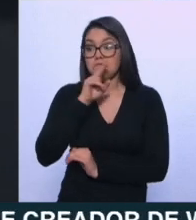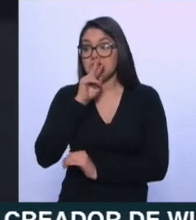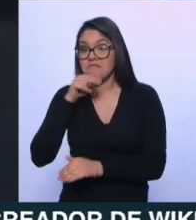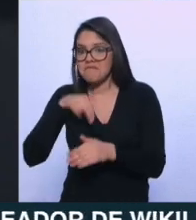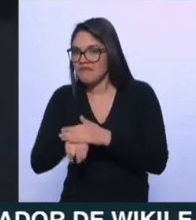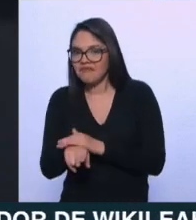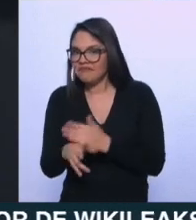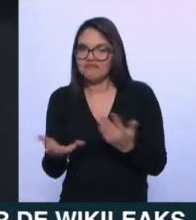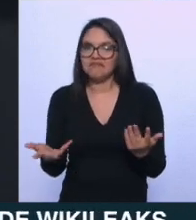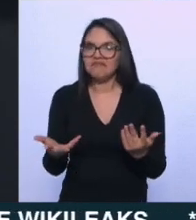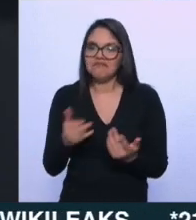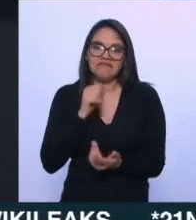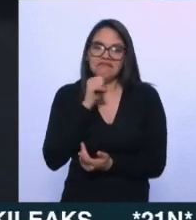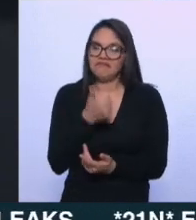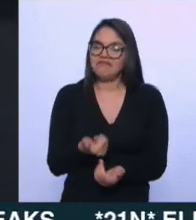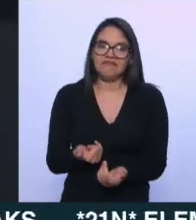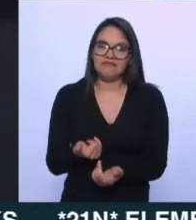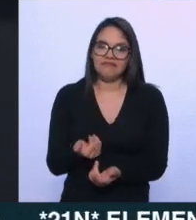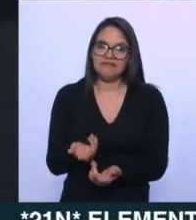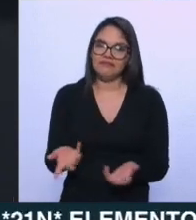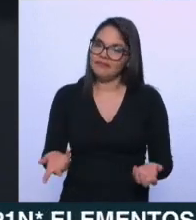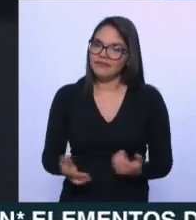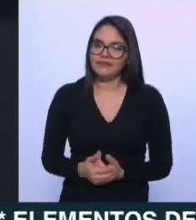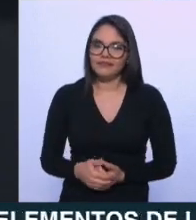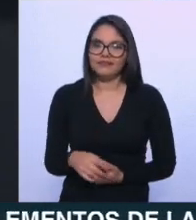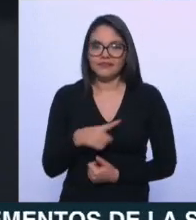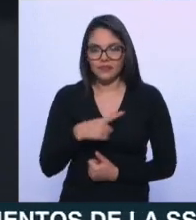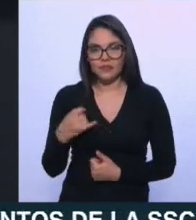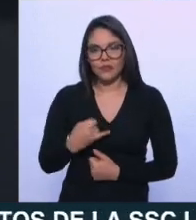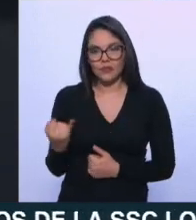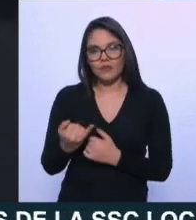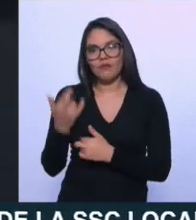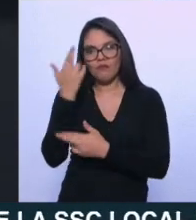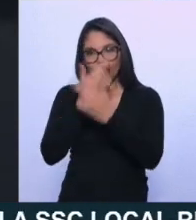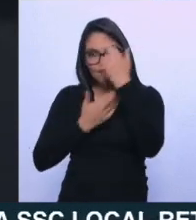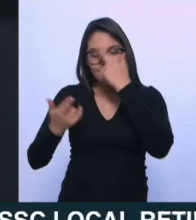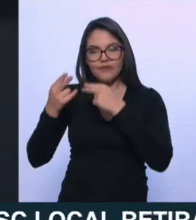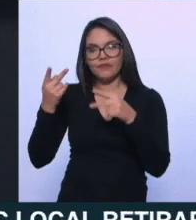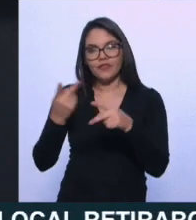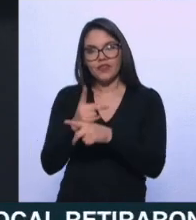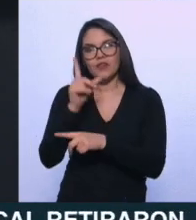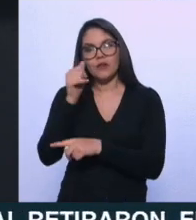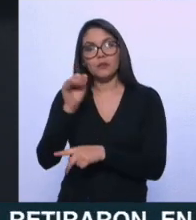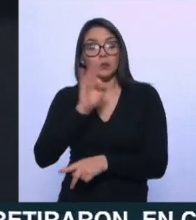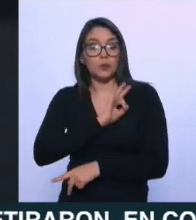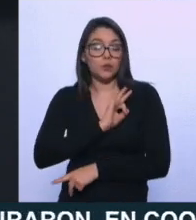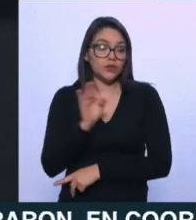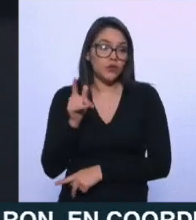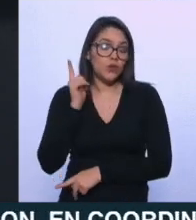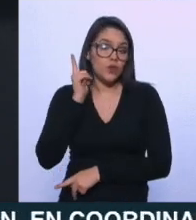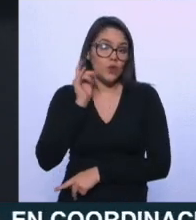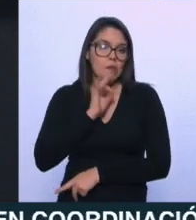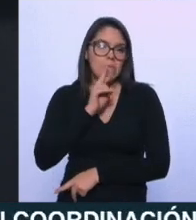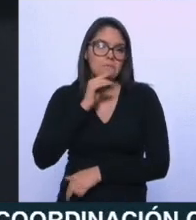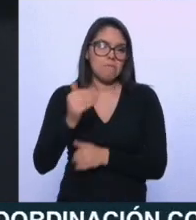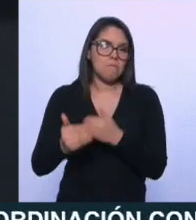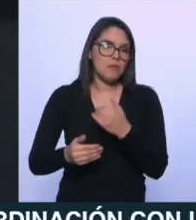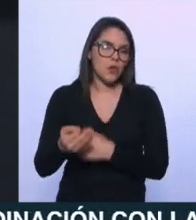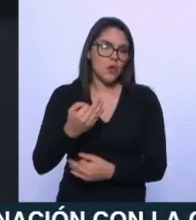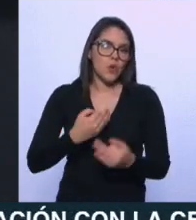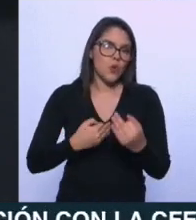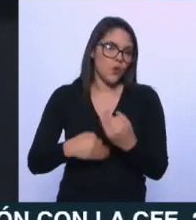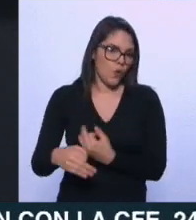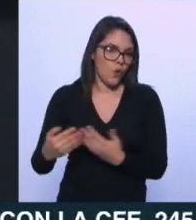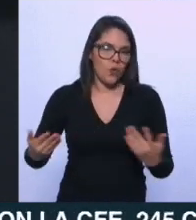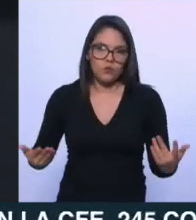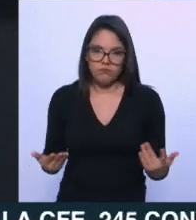No, a mí tampoco. Mucho análisis y también pues trabajar en conjunto para ver que se pueda hacer algo que favorezca a todos, sobre todo a los